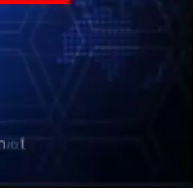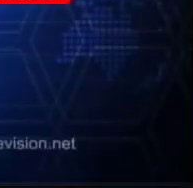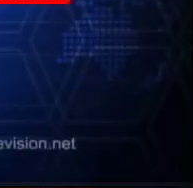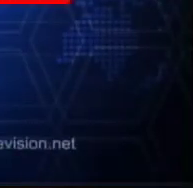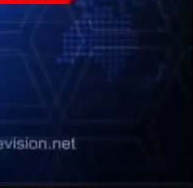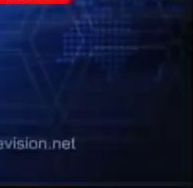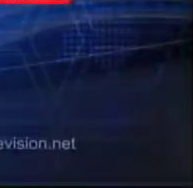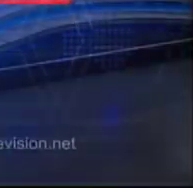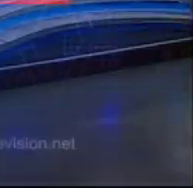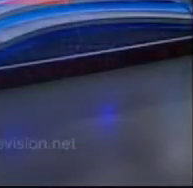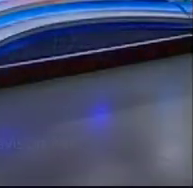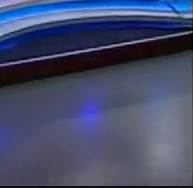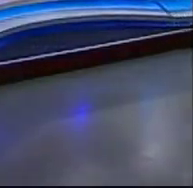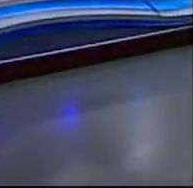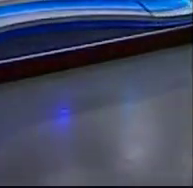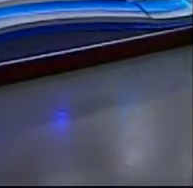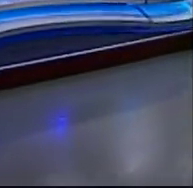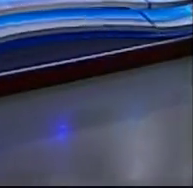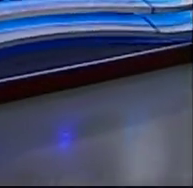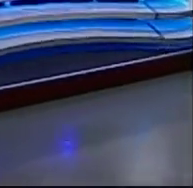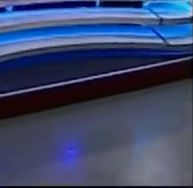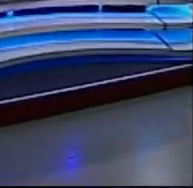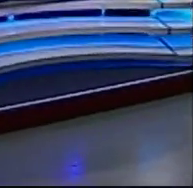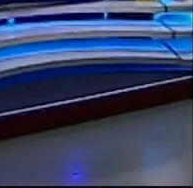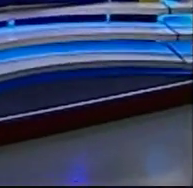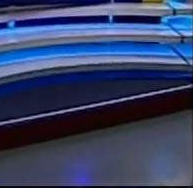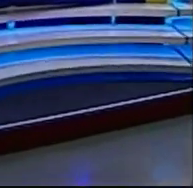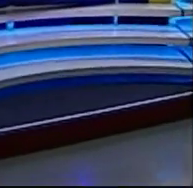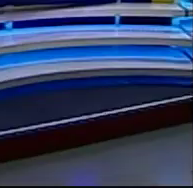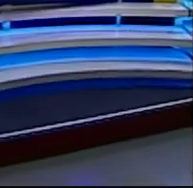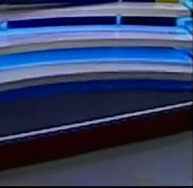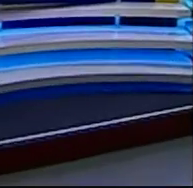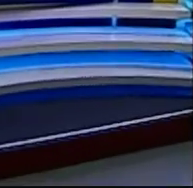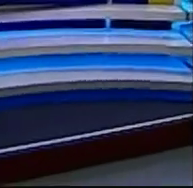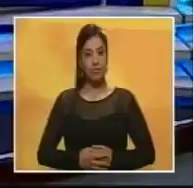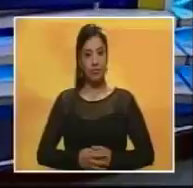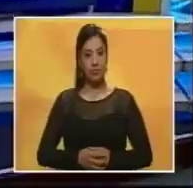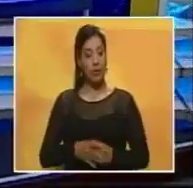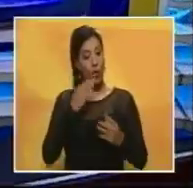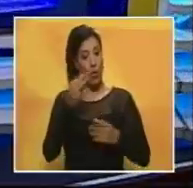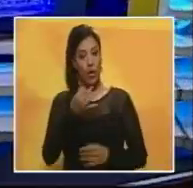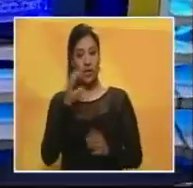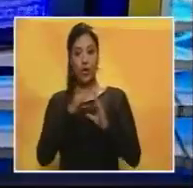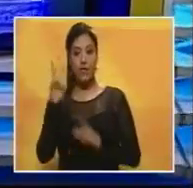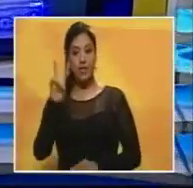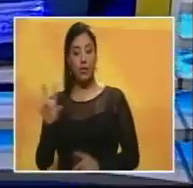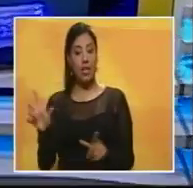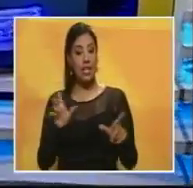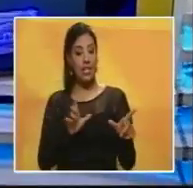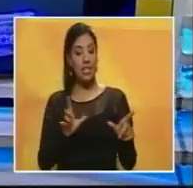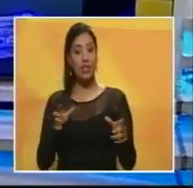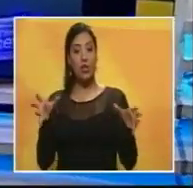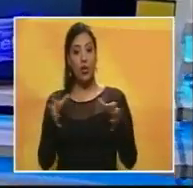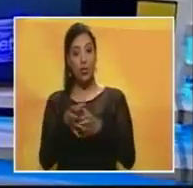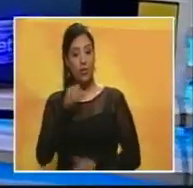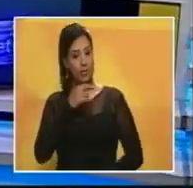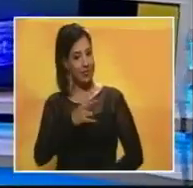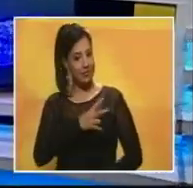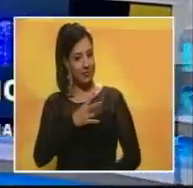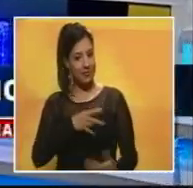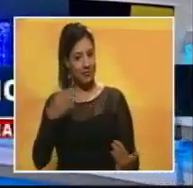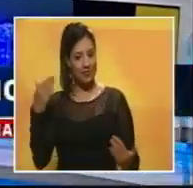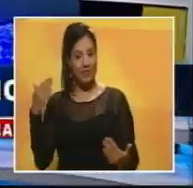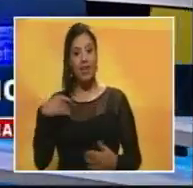Noticiero Venevisión. Información justa y balanceada. Muy buenas tardes, Venezuela. Ya estamos listas en nombre del equipo